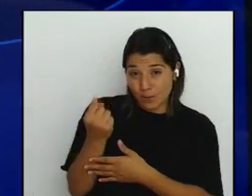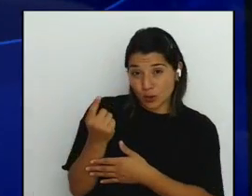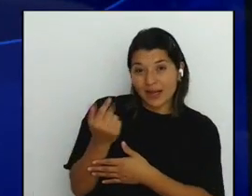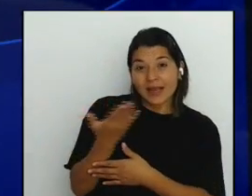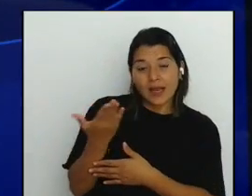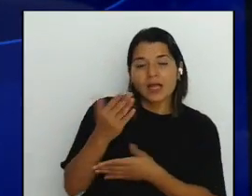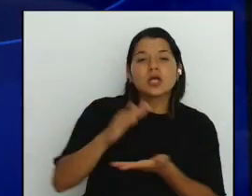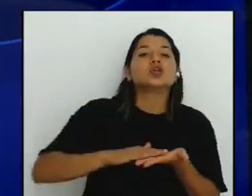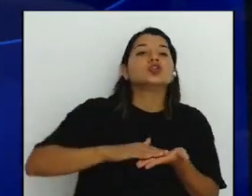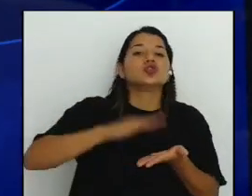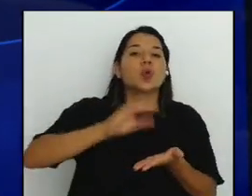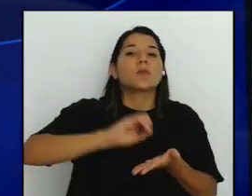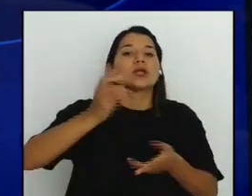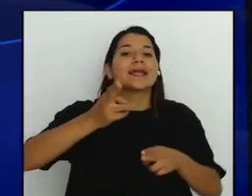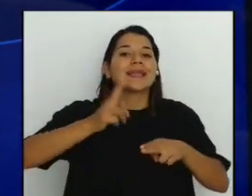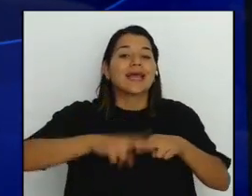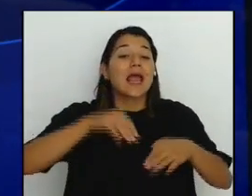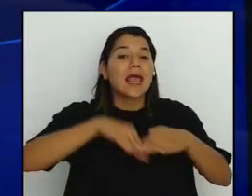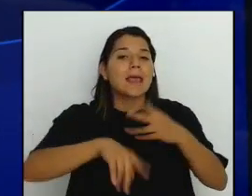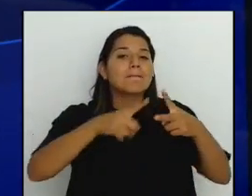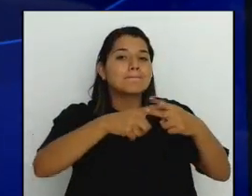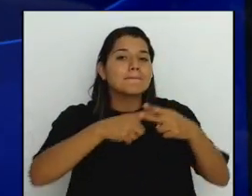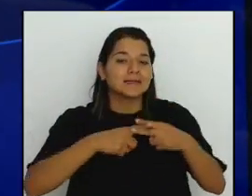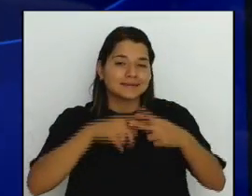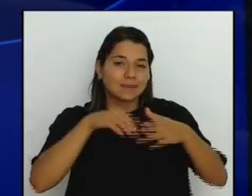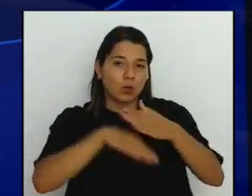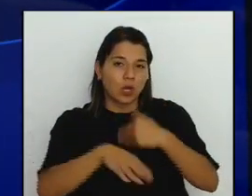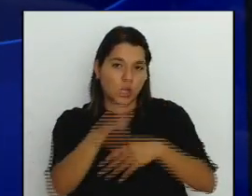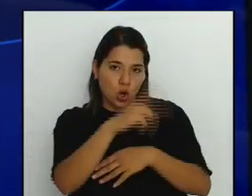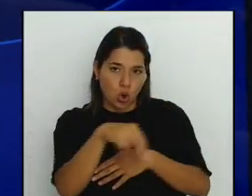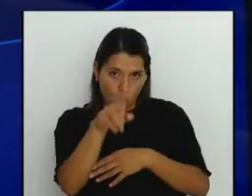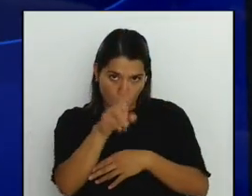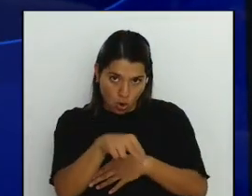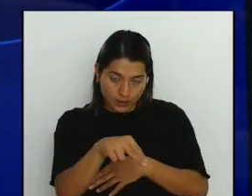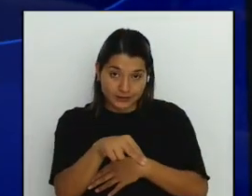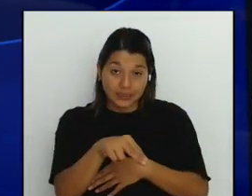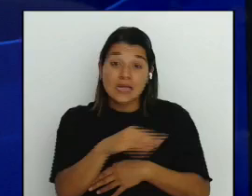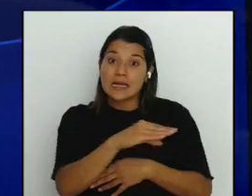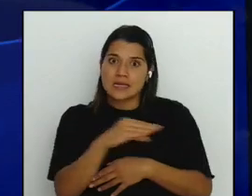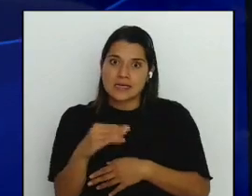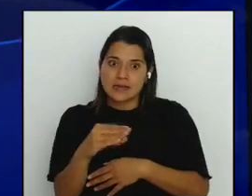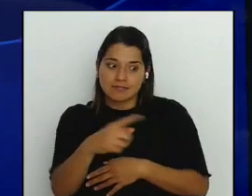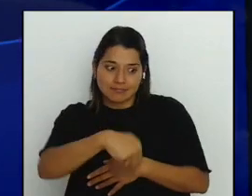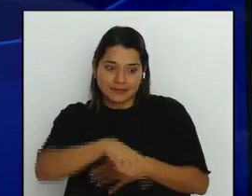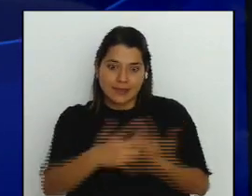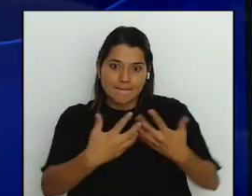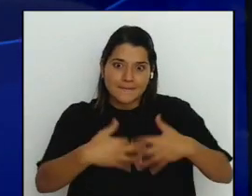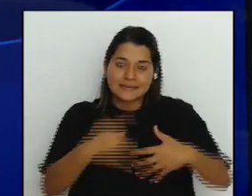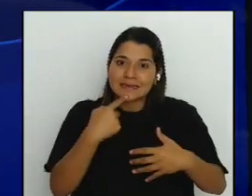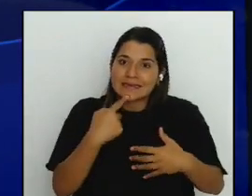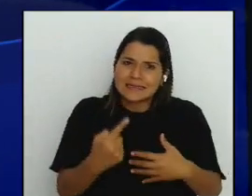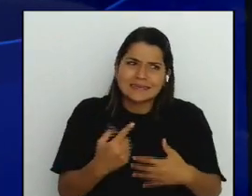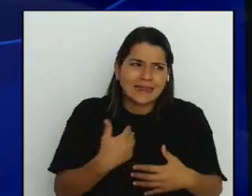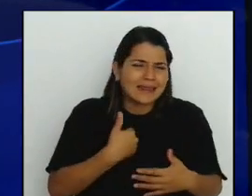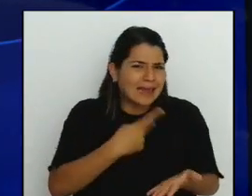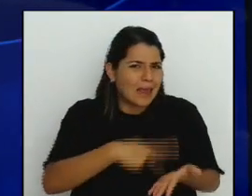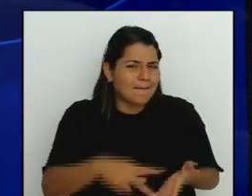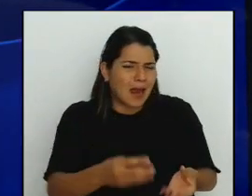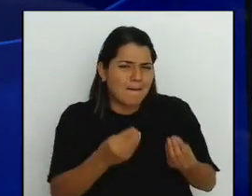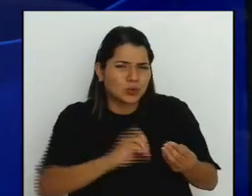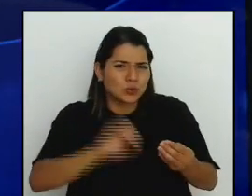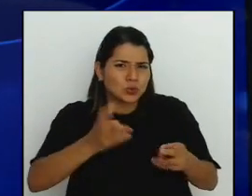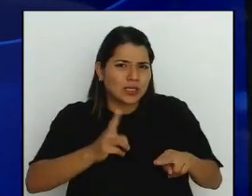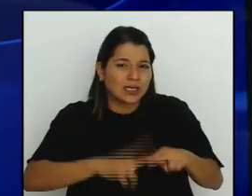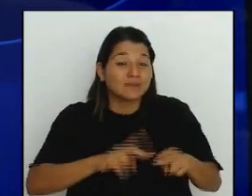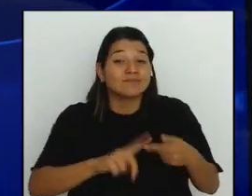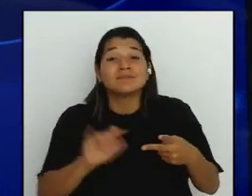Ellos afirman que se han visto impactados con el aumento de los intereses y también afirman que el tipo de cambio ha